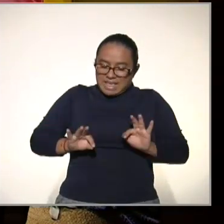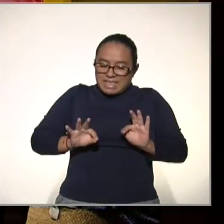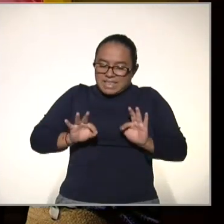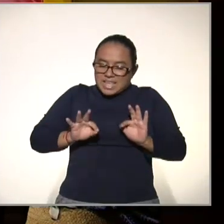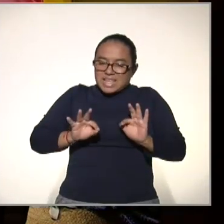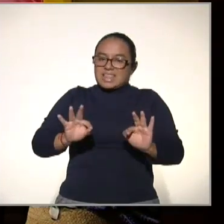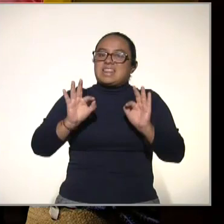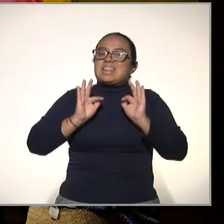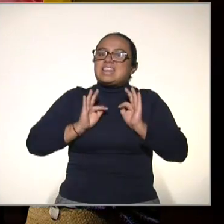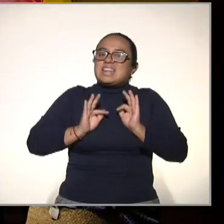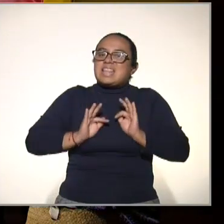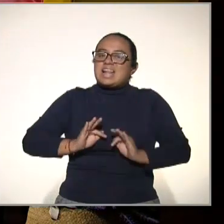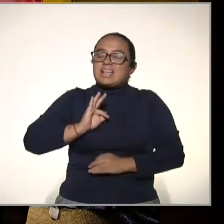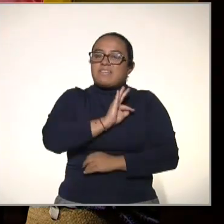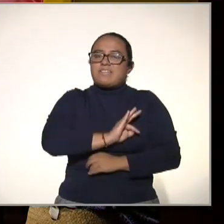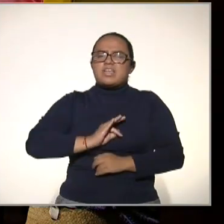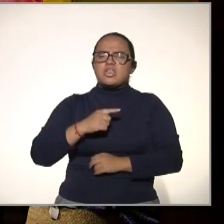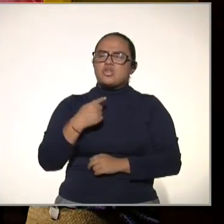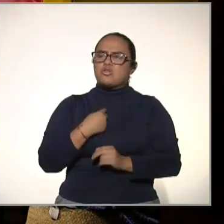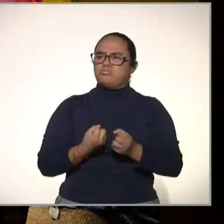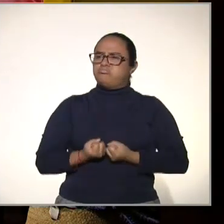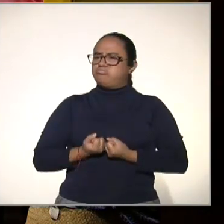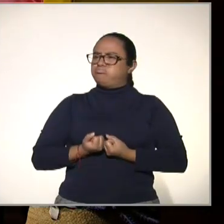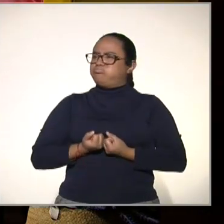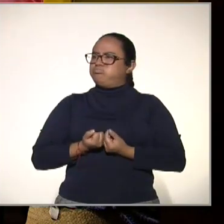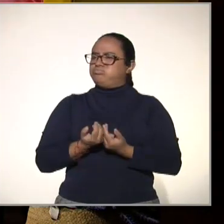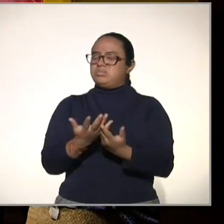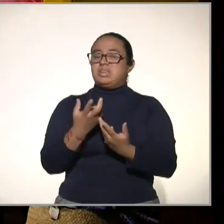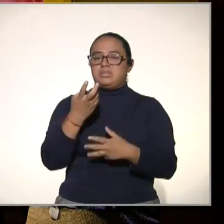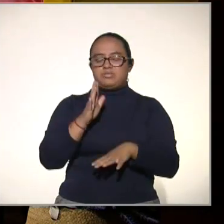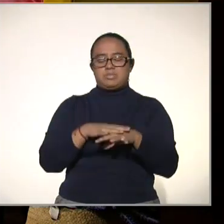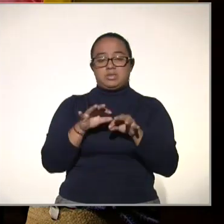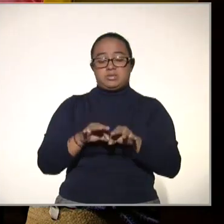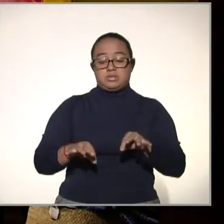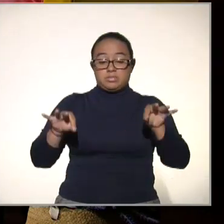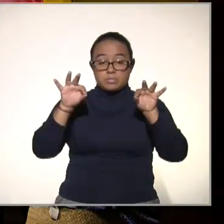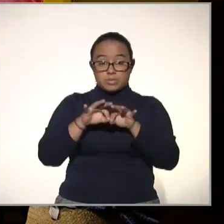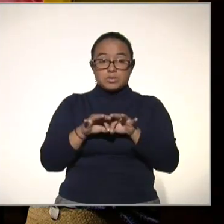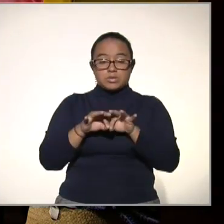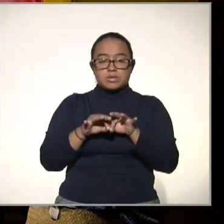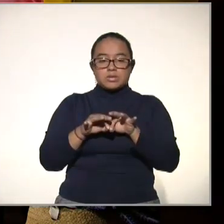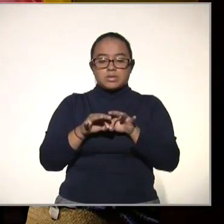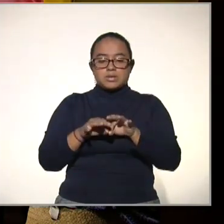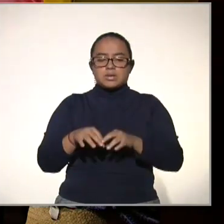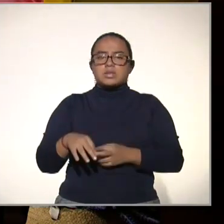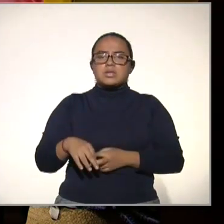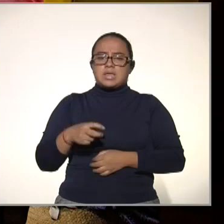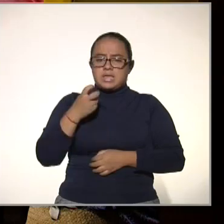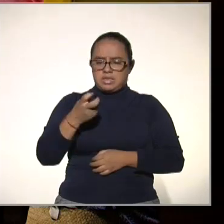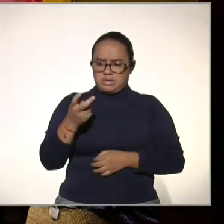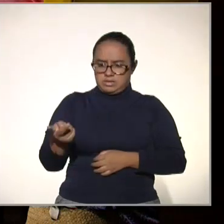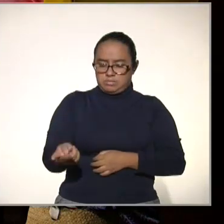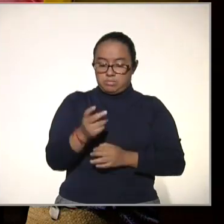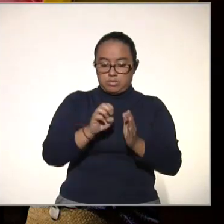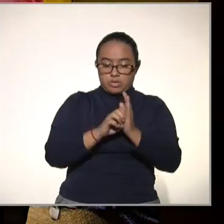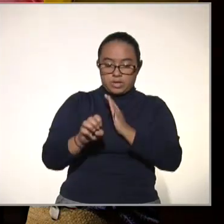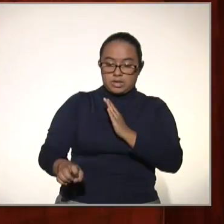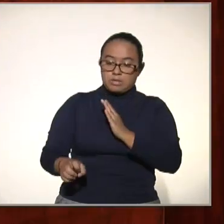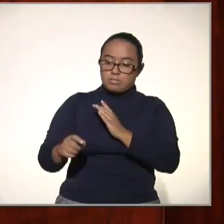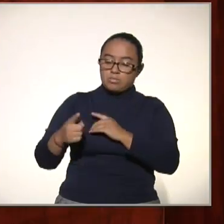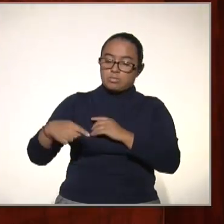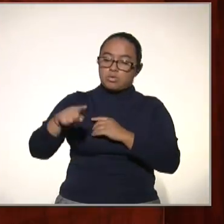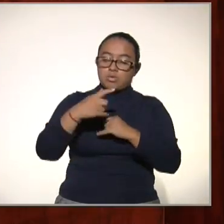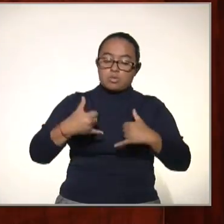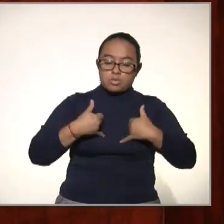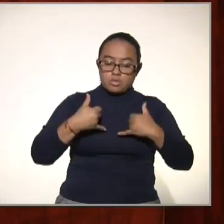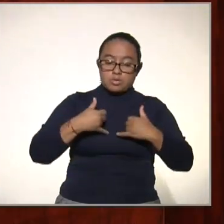poder desarrollar la identidad y la sexualidad de una persona es fundamental. Entonces, que habilitemos las preguntas cuando somos generaciones,